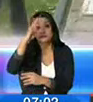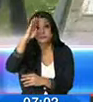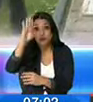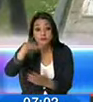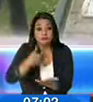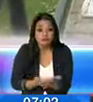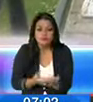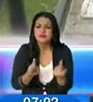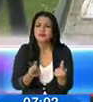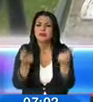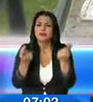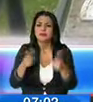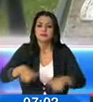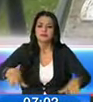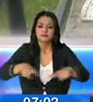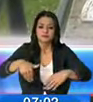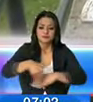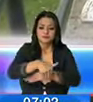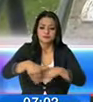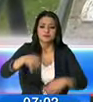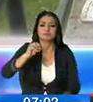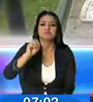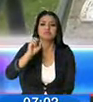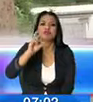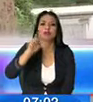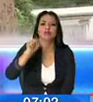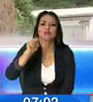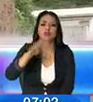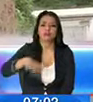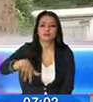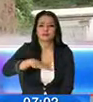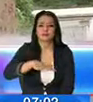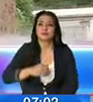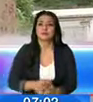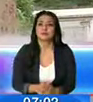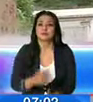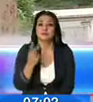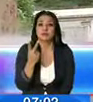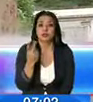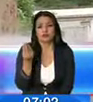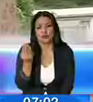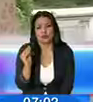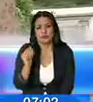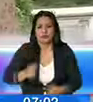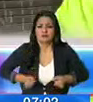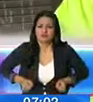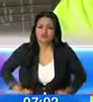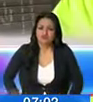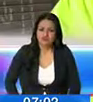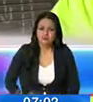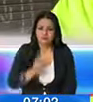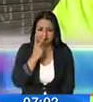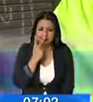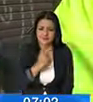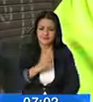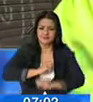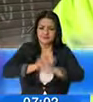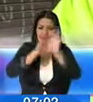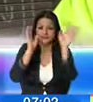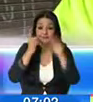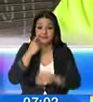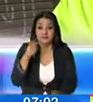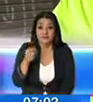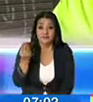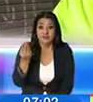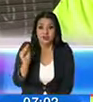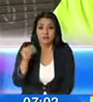hasta las inmediaciones de las calles garcía moreno y a william en el sitio dos menores de edad con los pantalones de abajo estaba cometiendo un delito